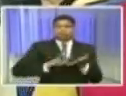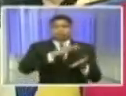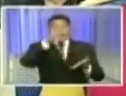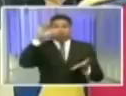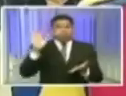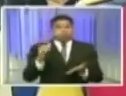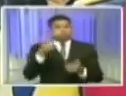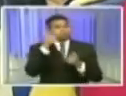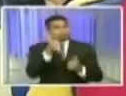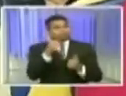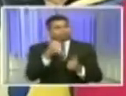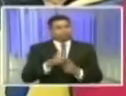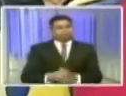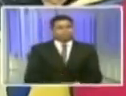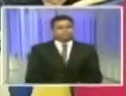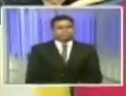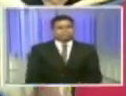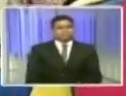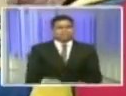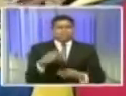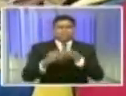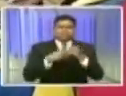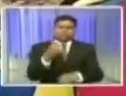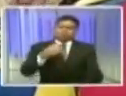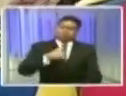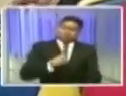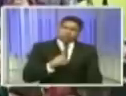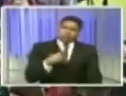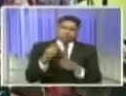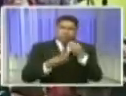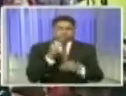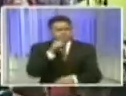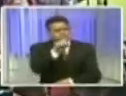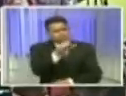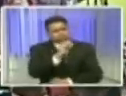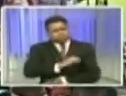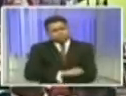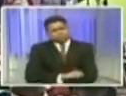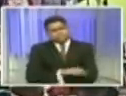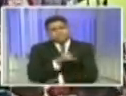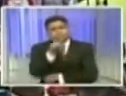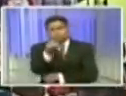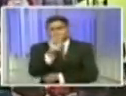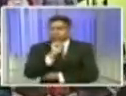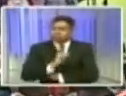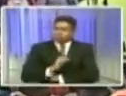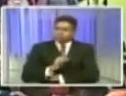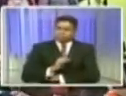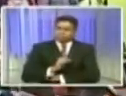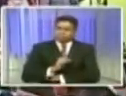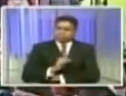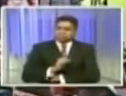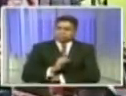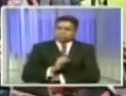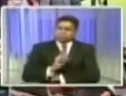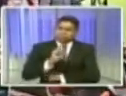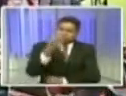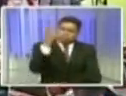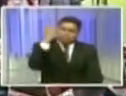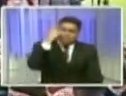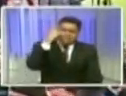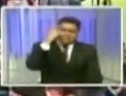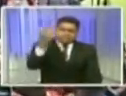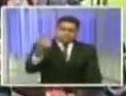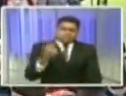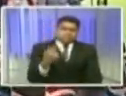¿Y qué hubiera hecho yo? ¿Qué hubieras hecho tú? ¿Y tú? Si un día te dicen, por ahí